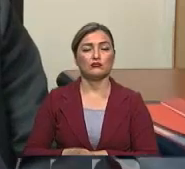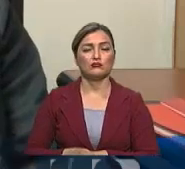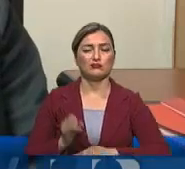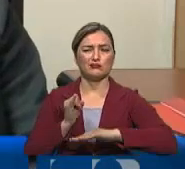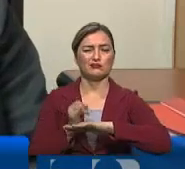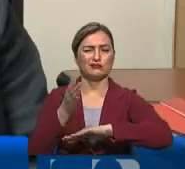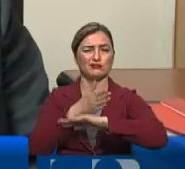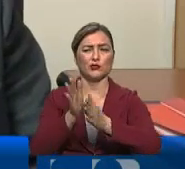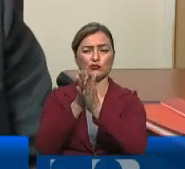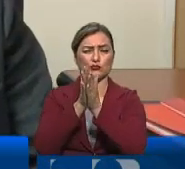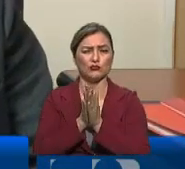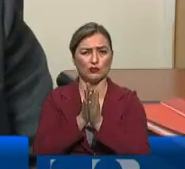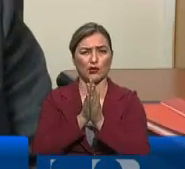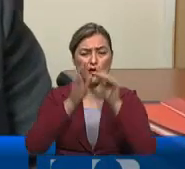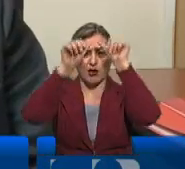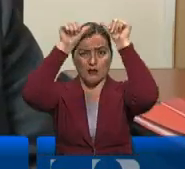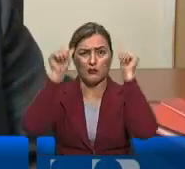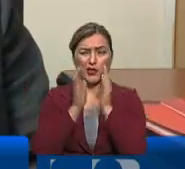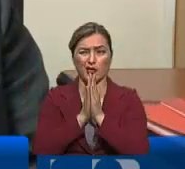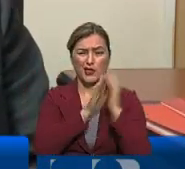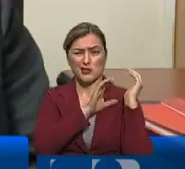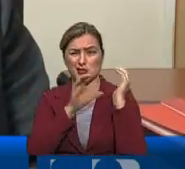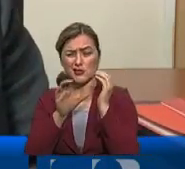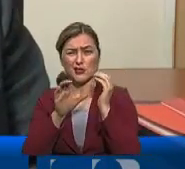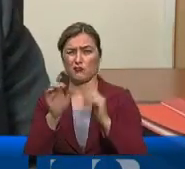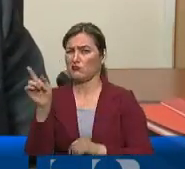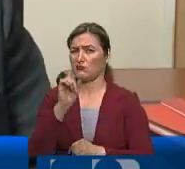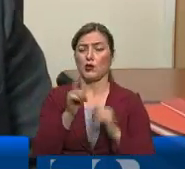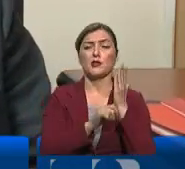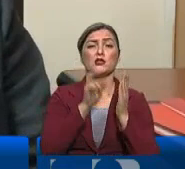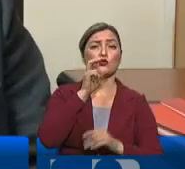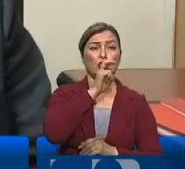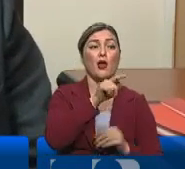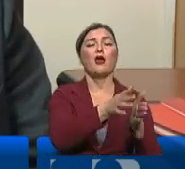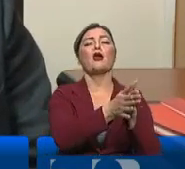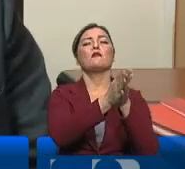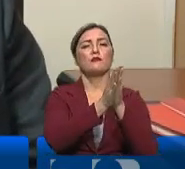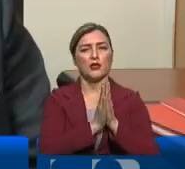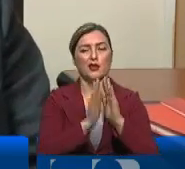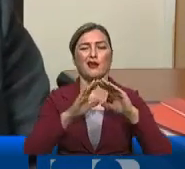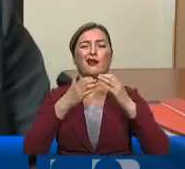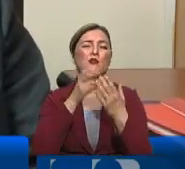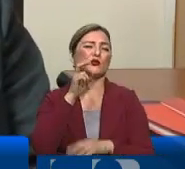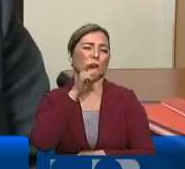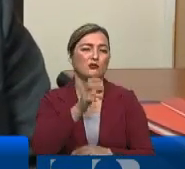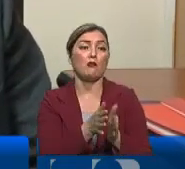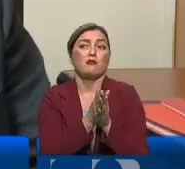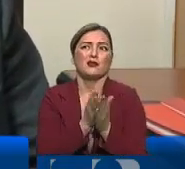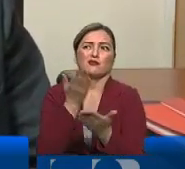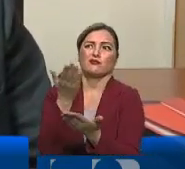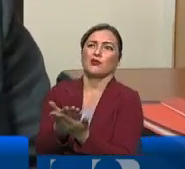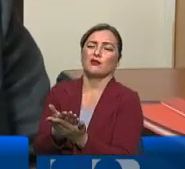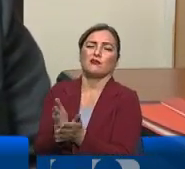nunca solicitó ese título para la Virgen del Cisne. Fueron los del Ministerio de Turismo, fueron quizá las cámaras de turismo las que